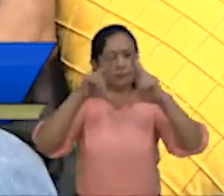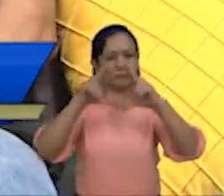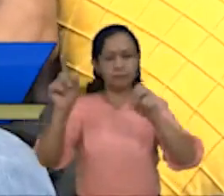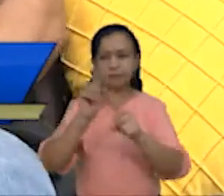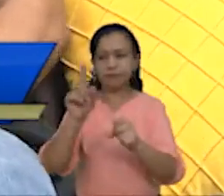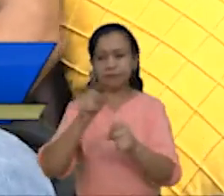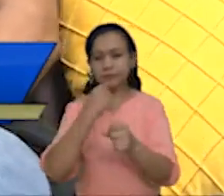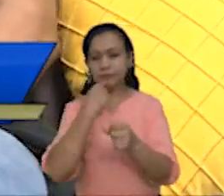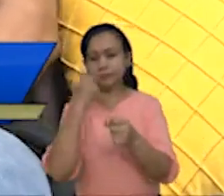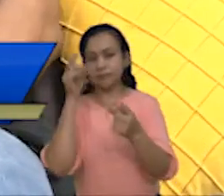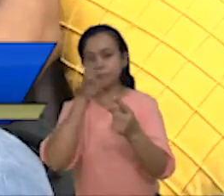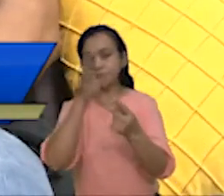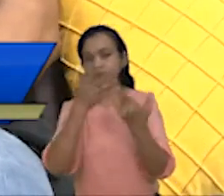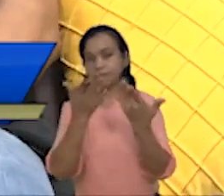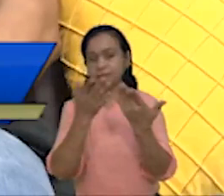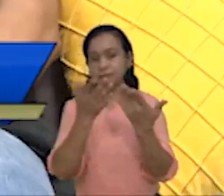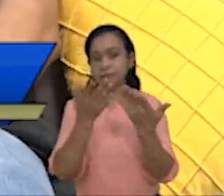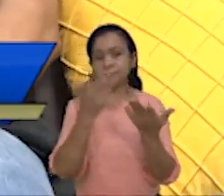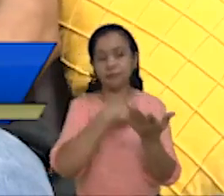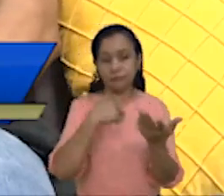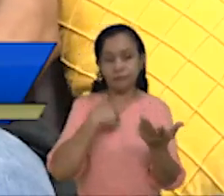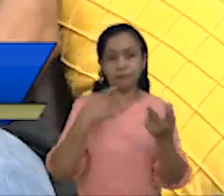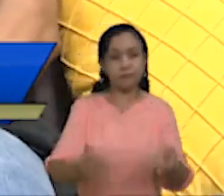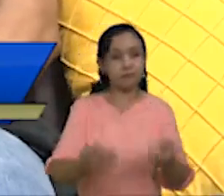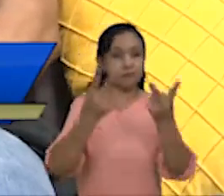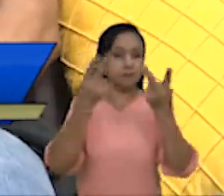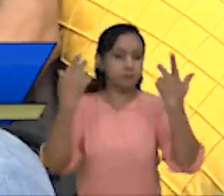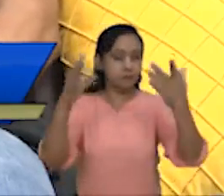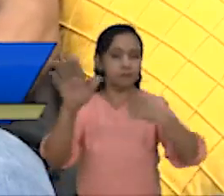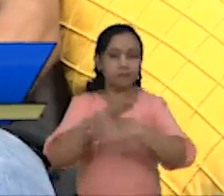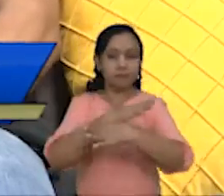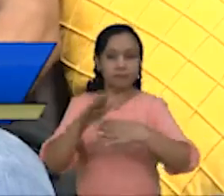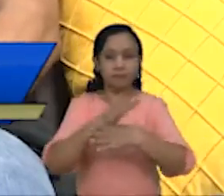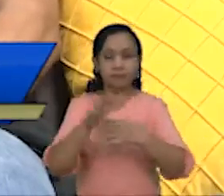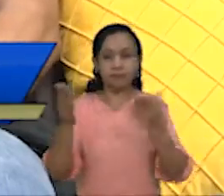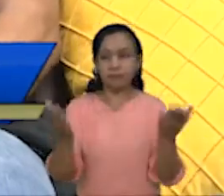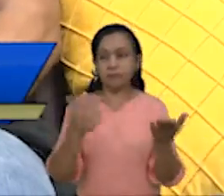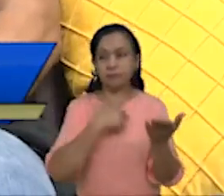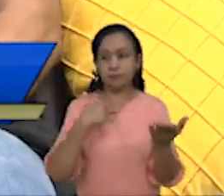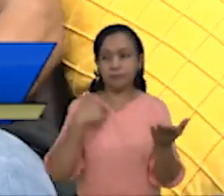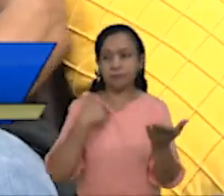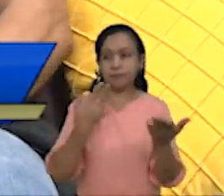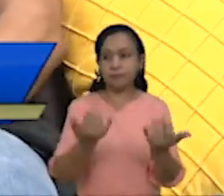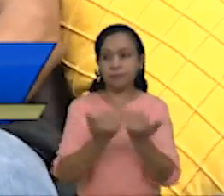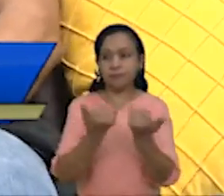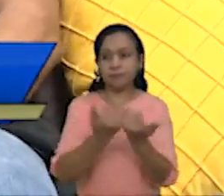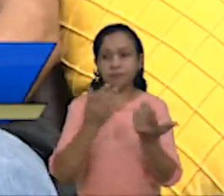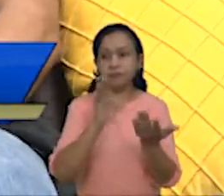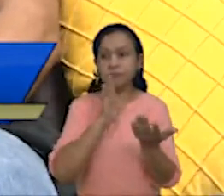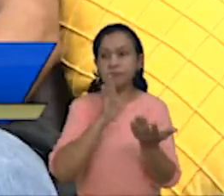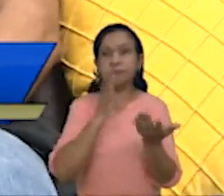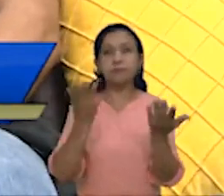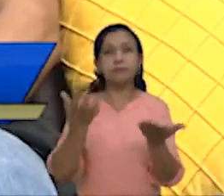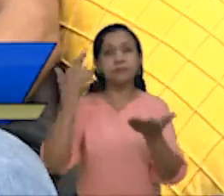le decís algo, estás atentando contra ellos, su vida y todas las cosas que ellos tienen en su menú de palabras. Claro, y si